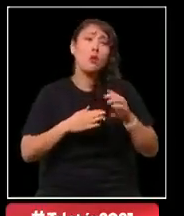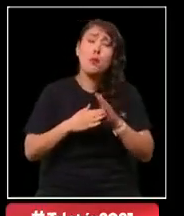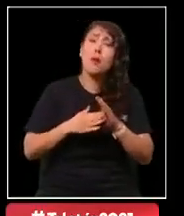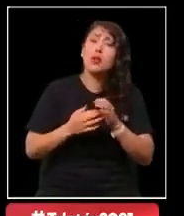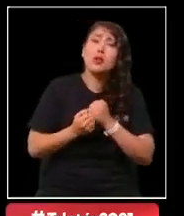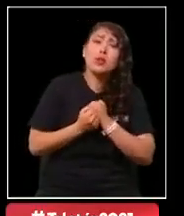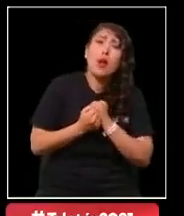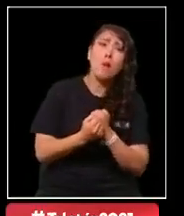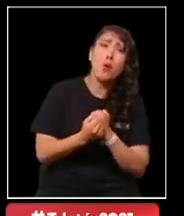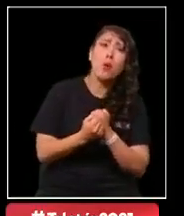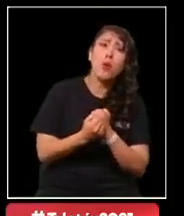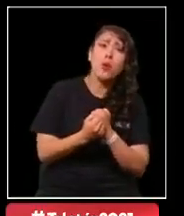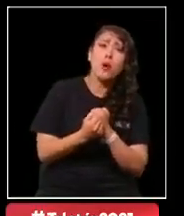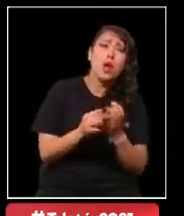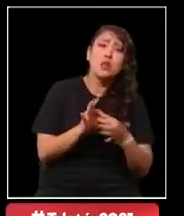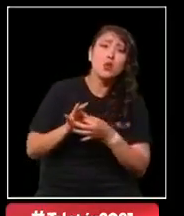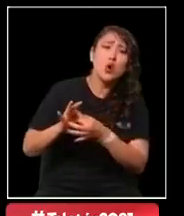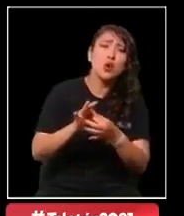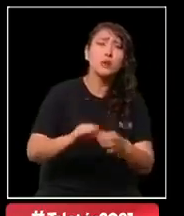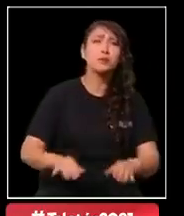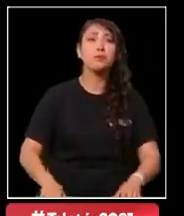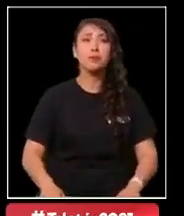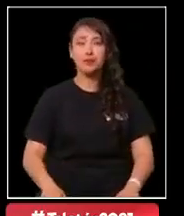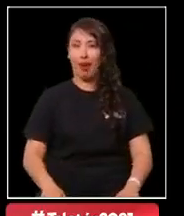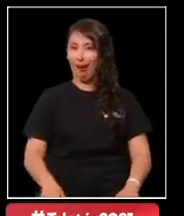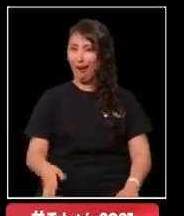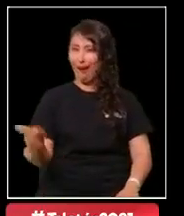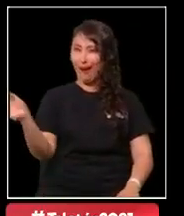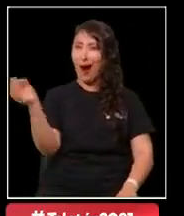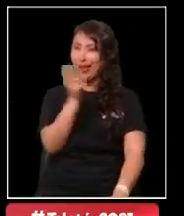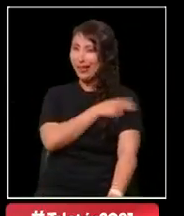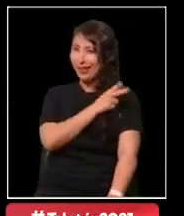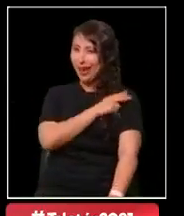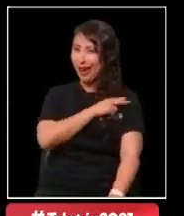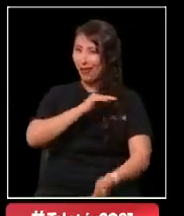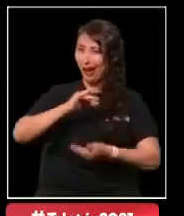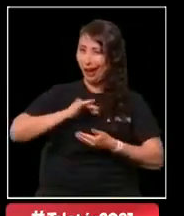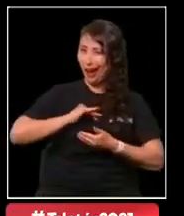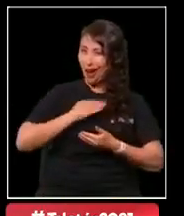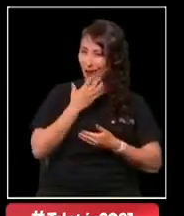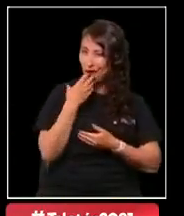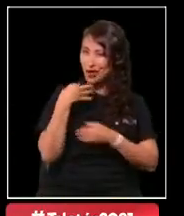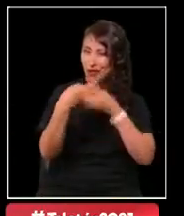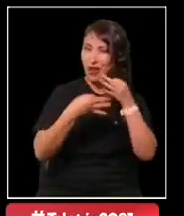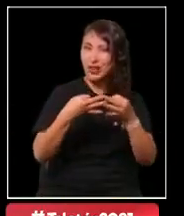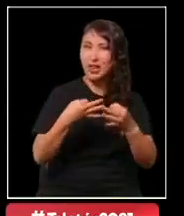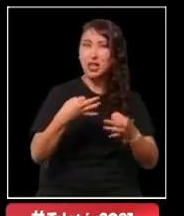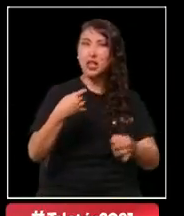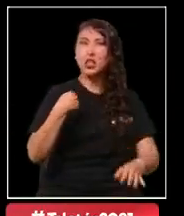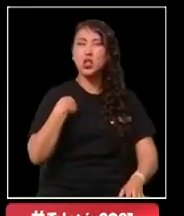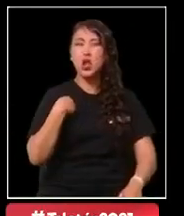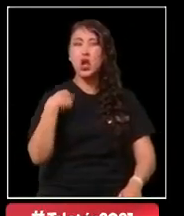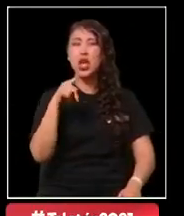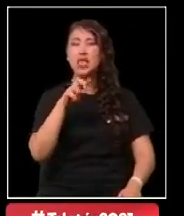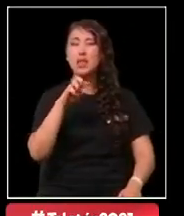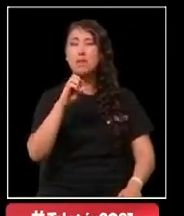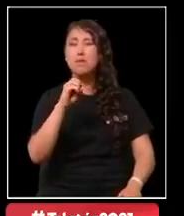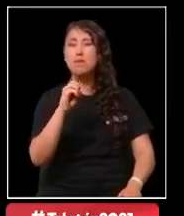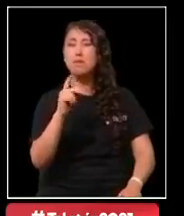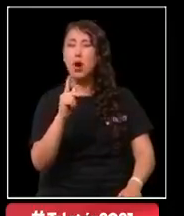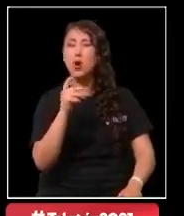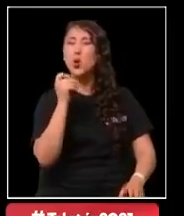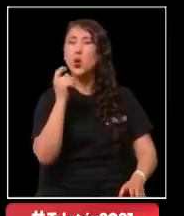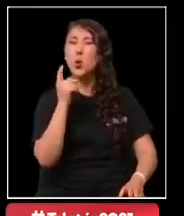y de unión. Habla bonito, Capi. Oiga, Capi, contésteme una duda que yo tengo. ¿Se dice Spot o Spock? Creo